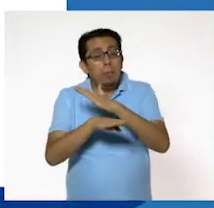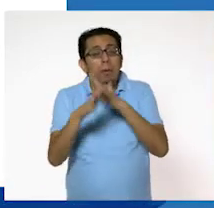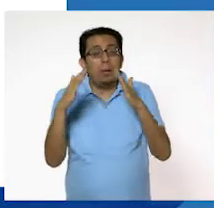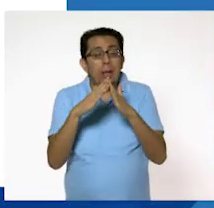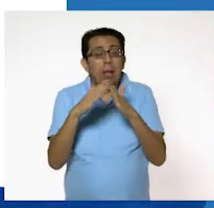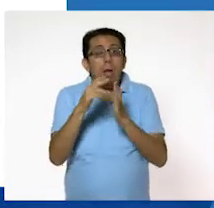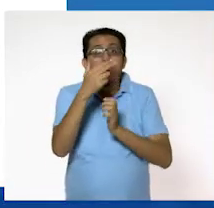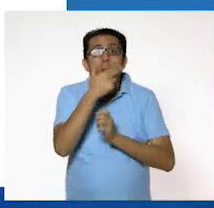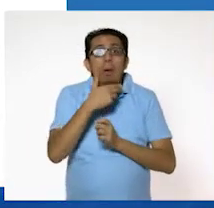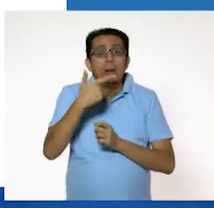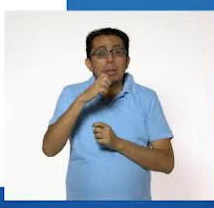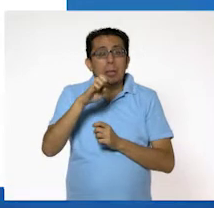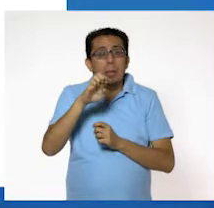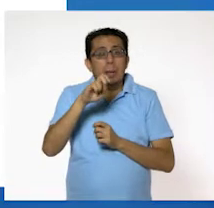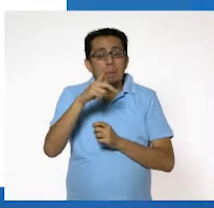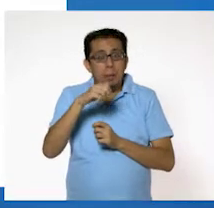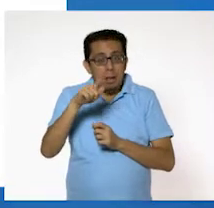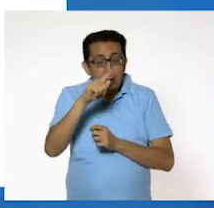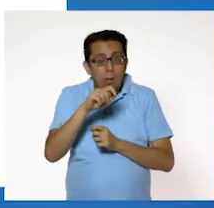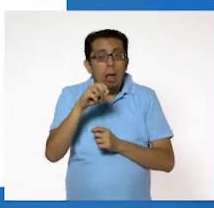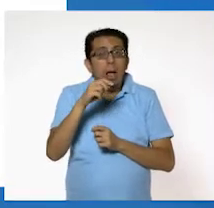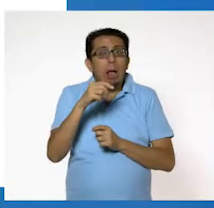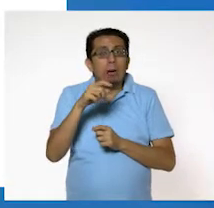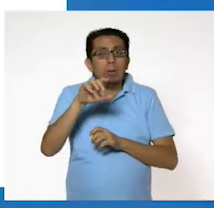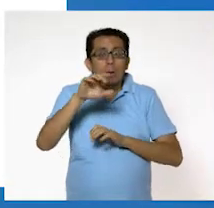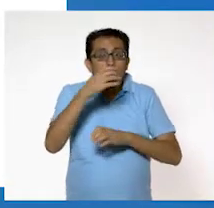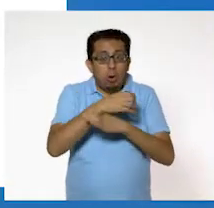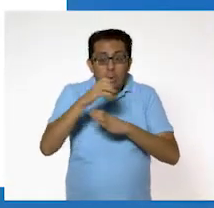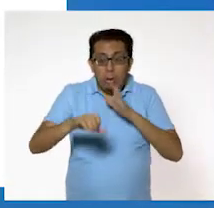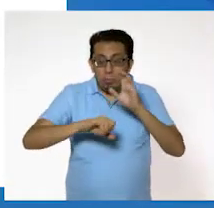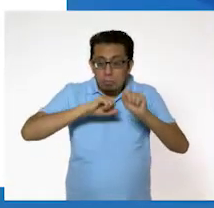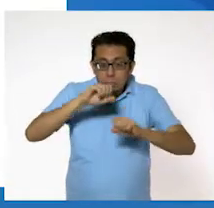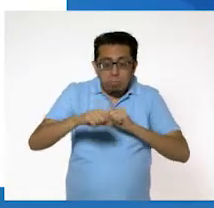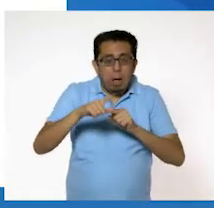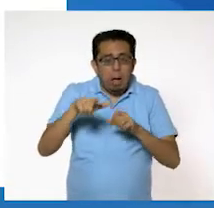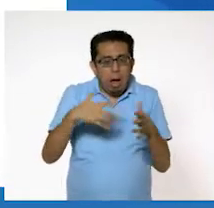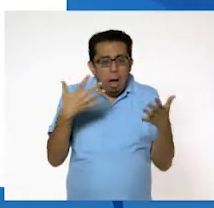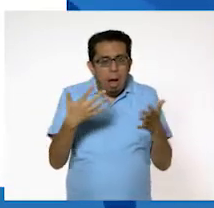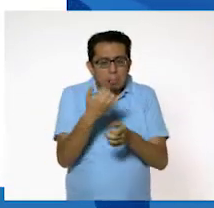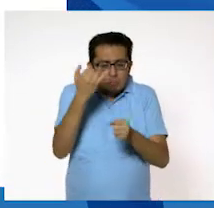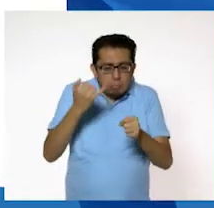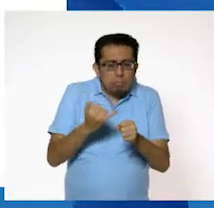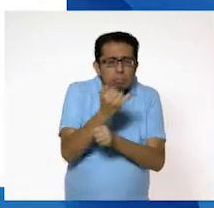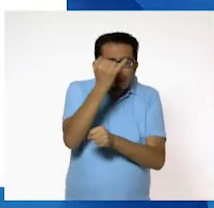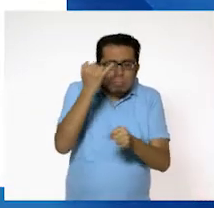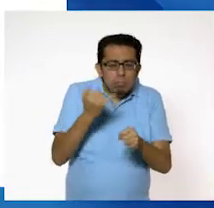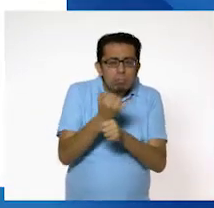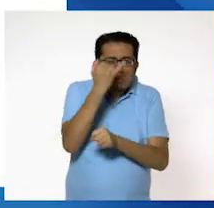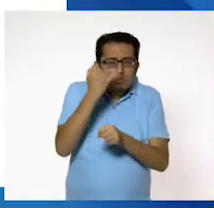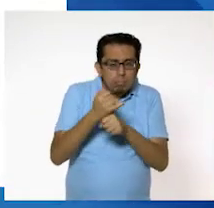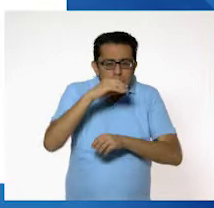Gepetto tomó enseguida las herramientas y se puso a esculpir y a fabricar su muñeco.